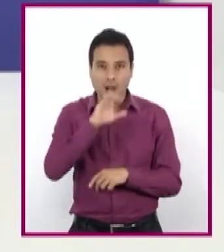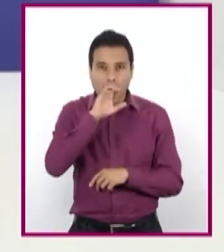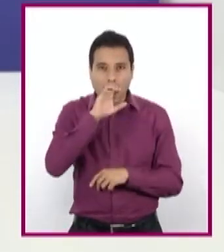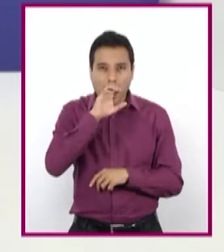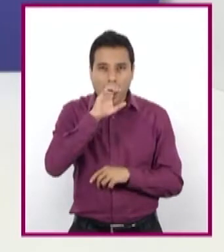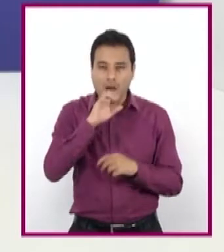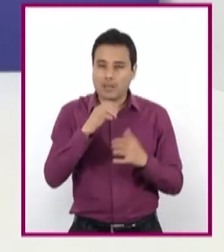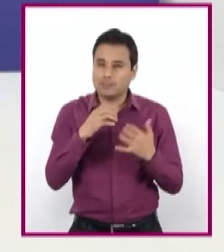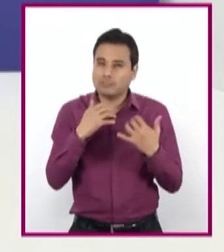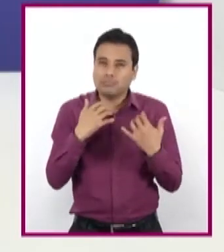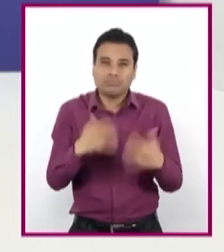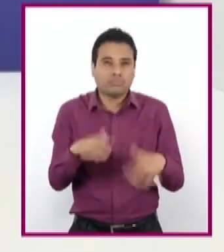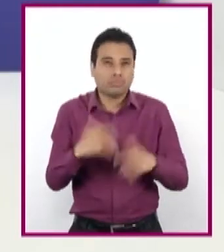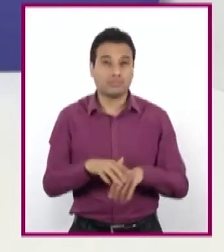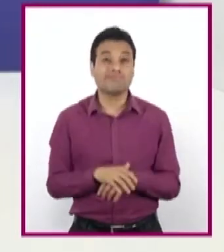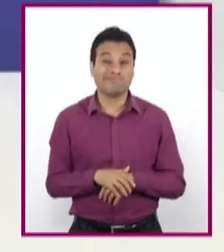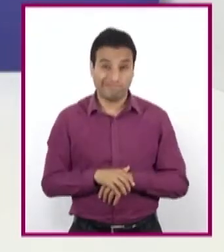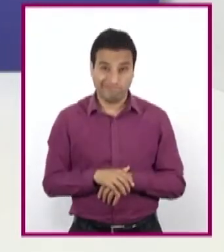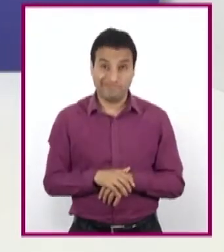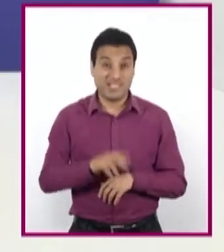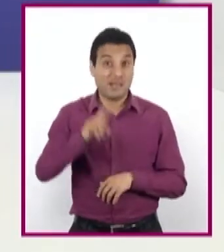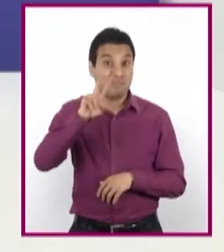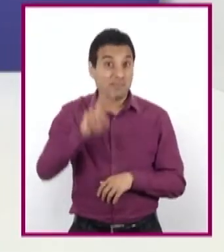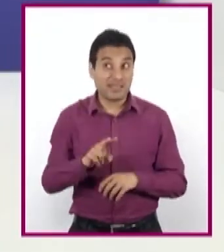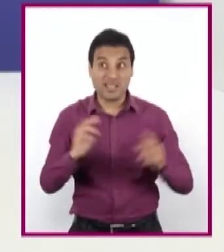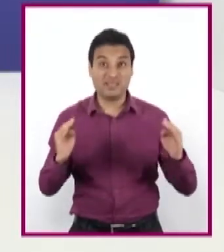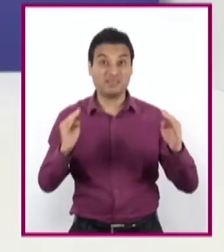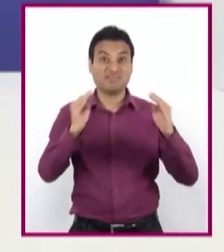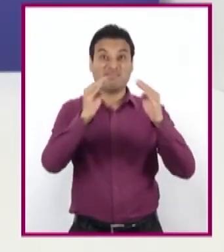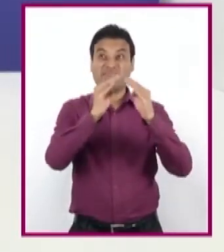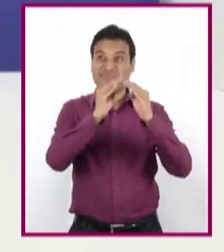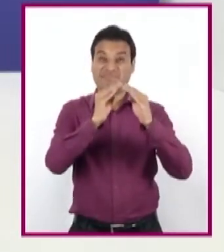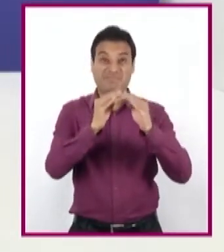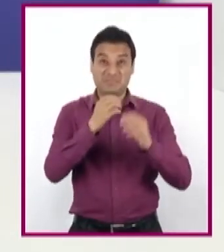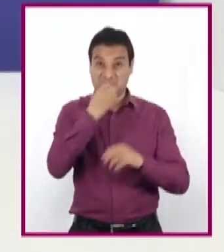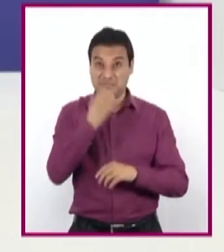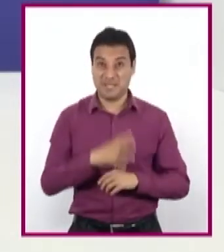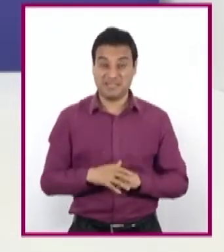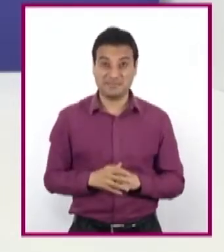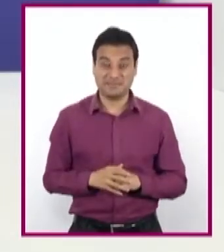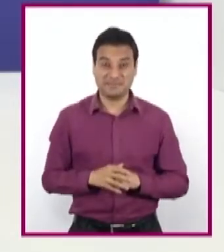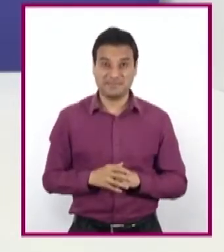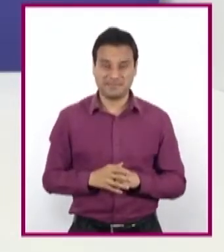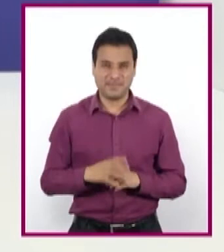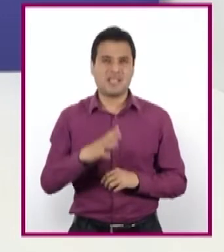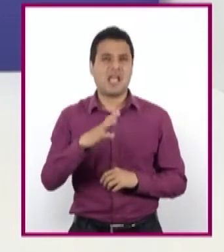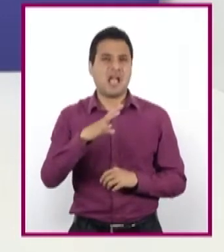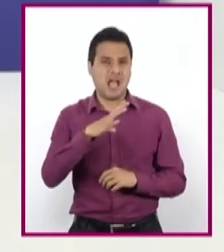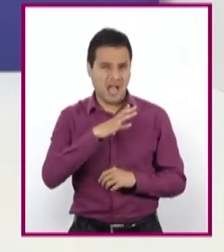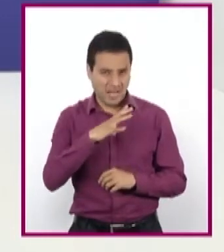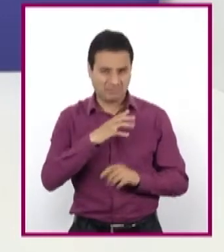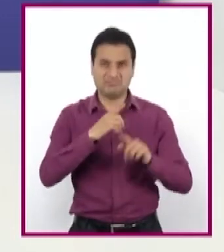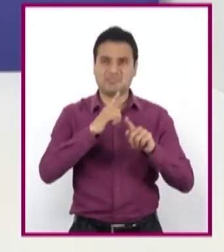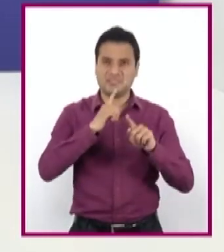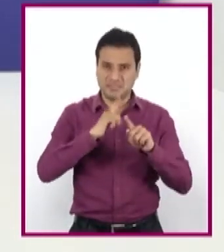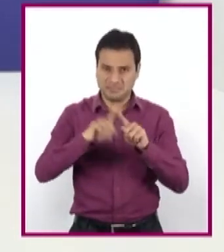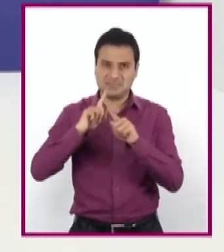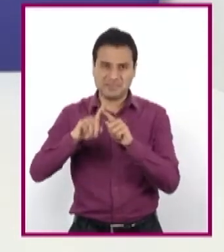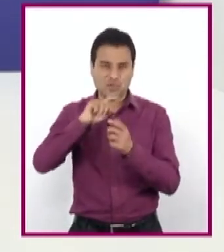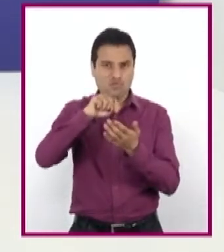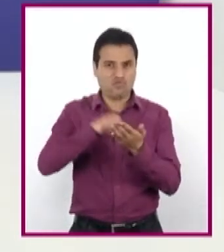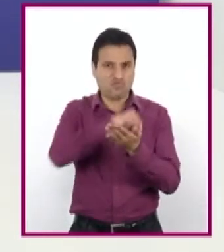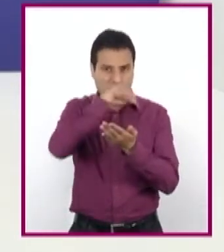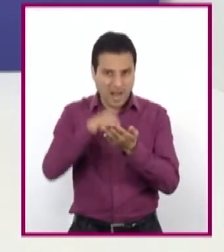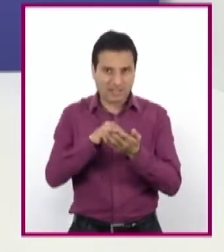México es proporcional al tamaño de sus majestuosas pirámides. Existen ejemplos notables de estas